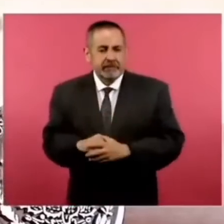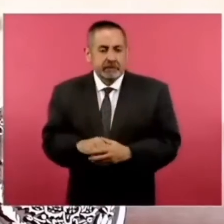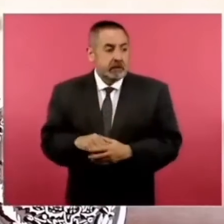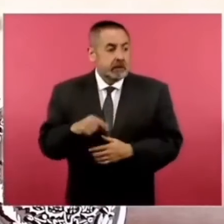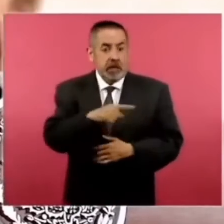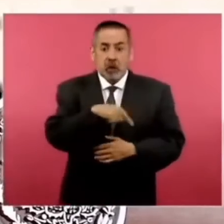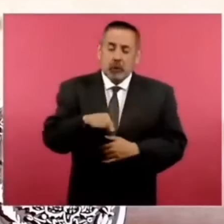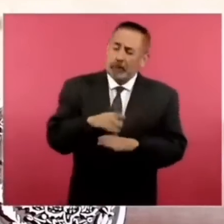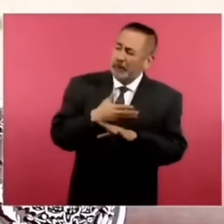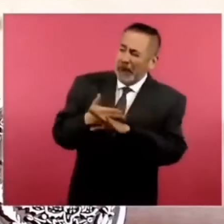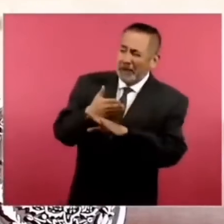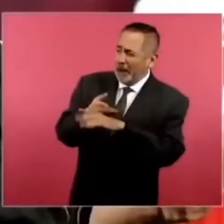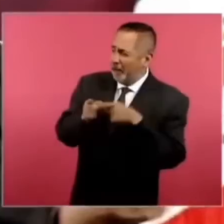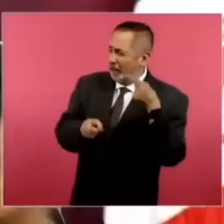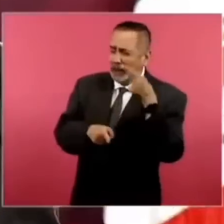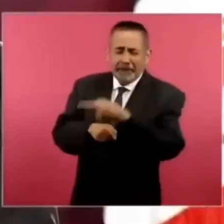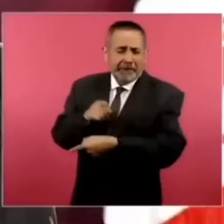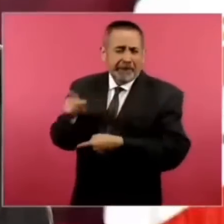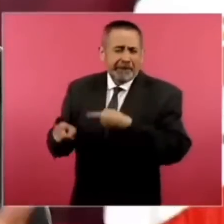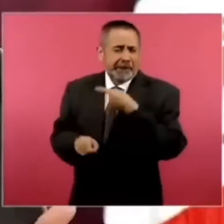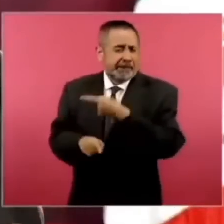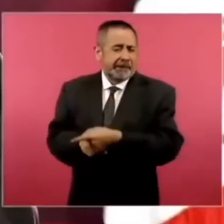se lanzan, pues